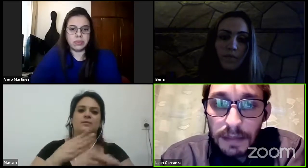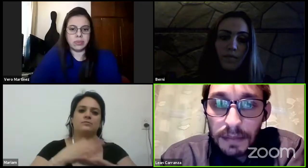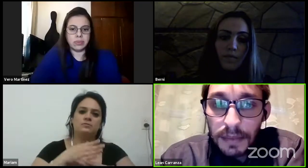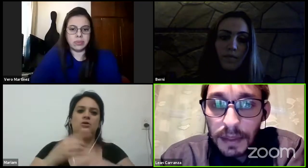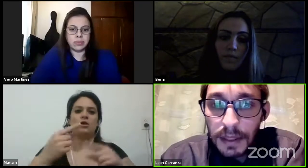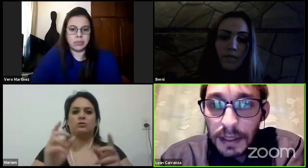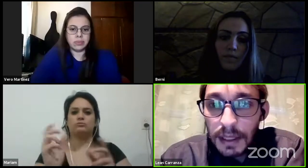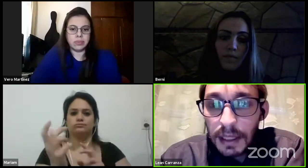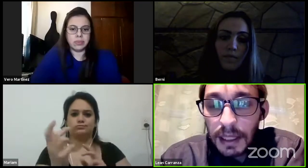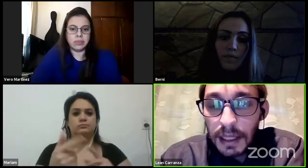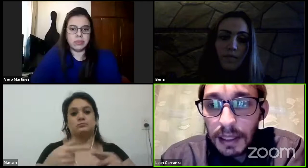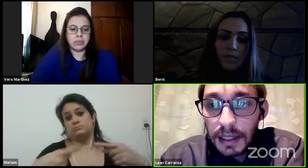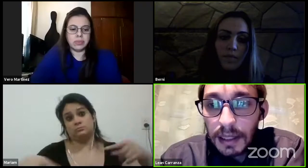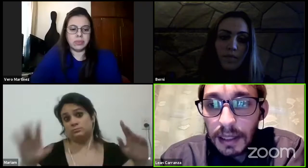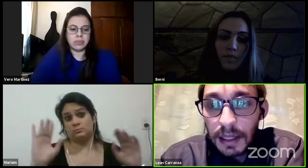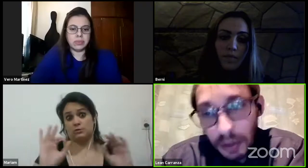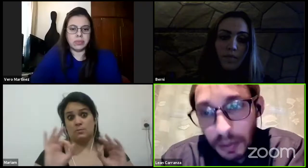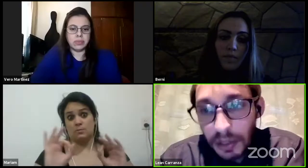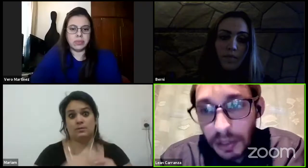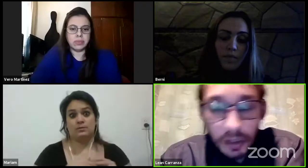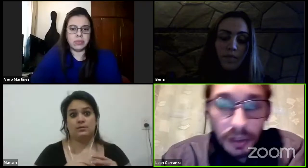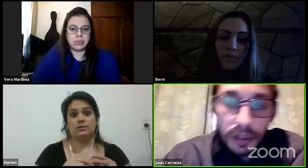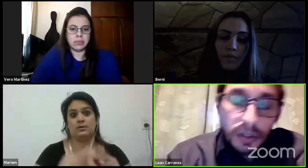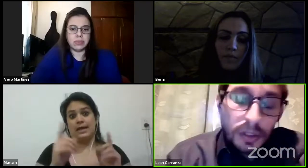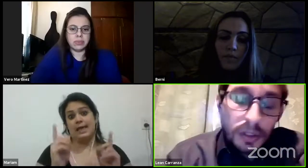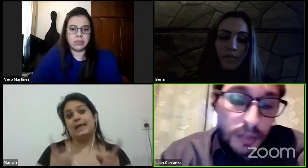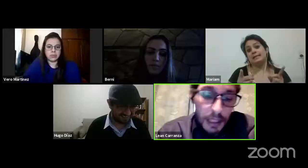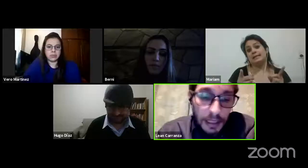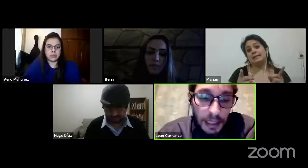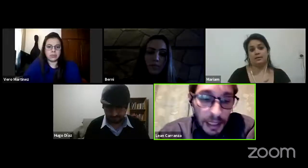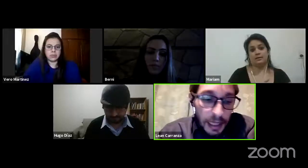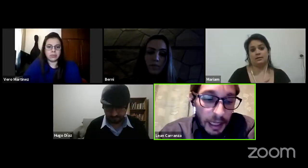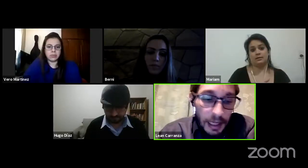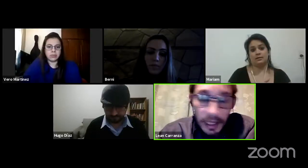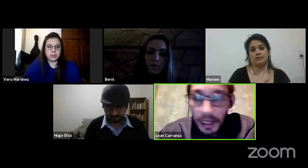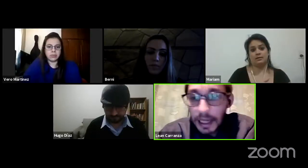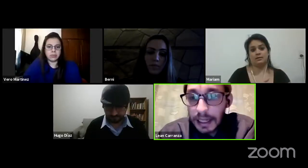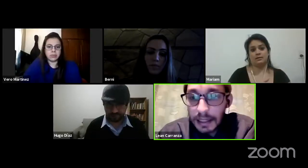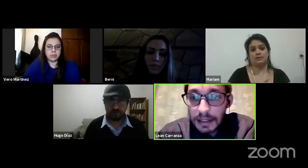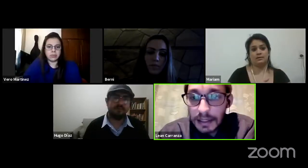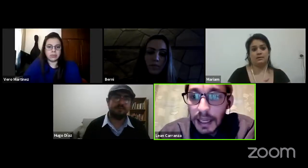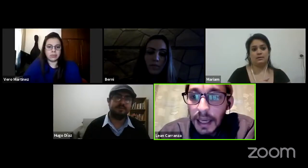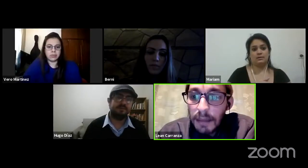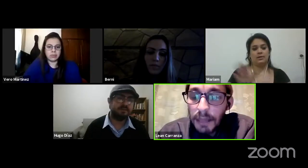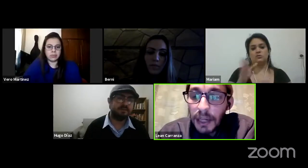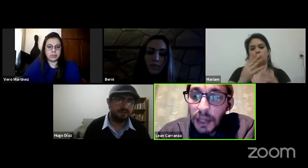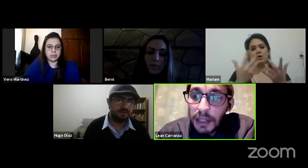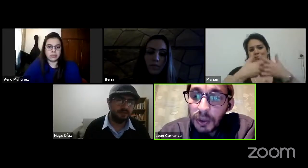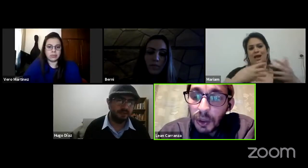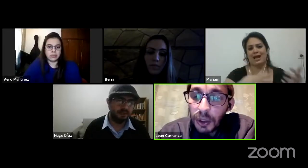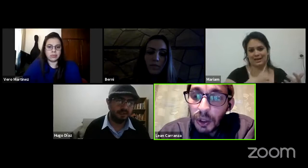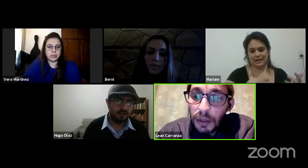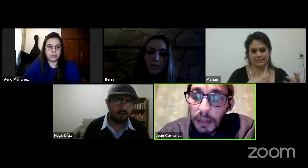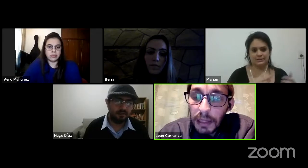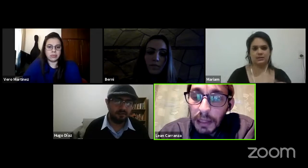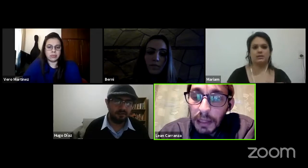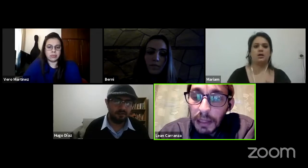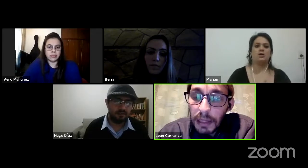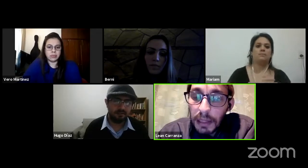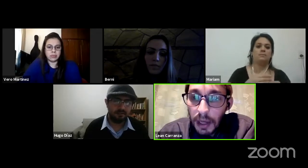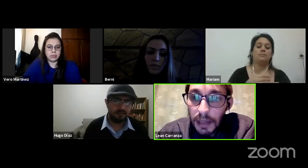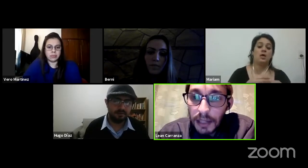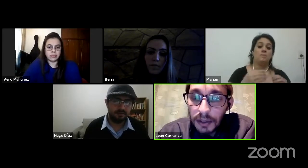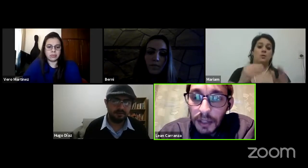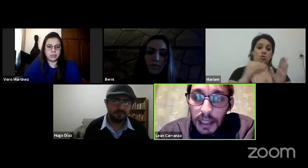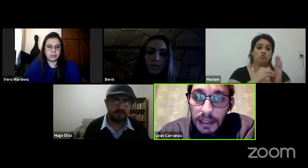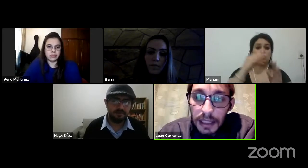cocina y por supuesto todo todo lo referente a las clases pero el turno vespertino que